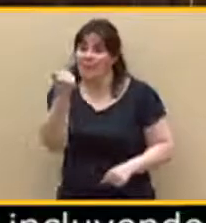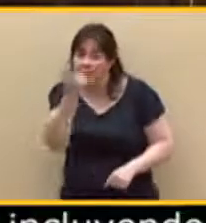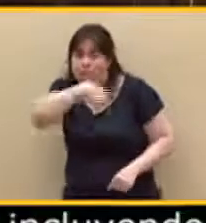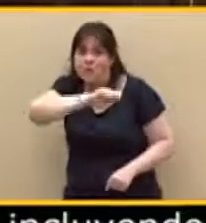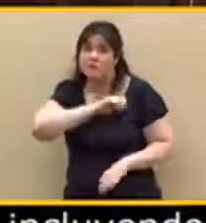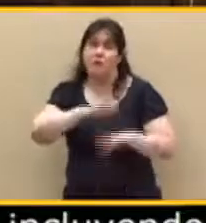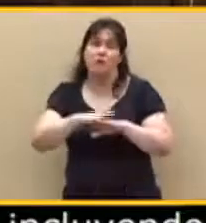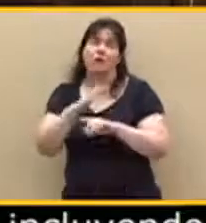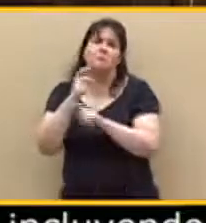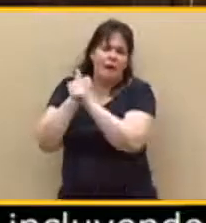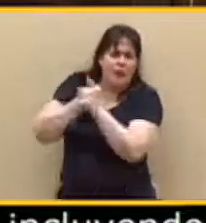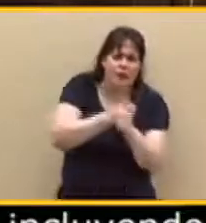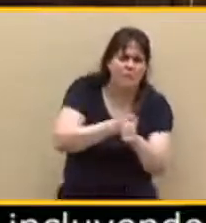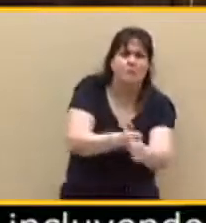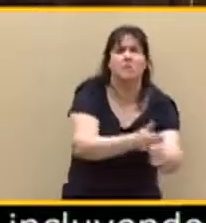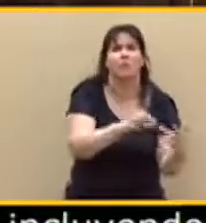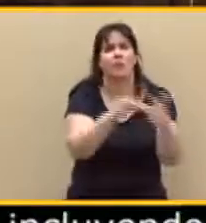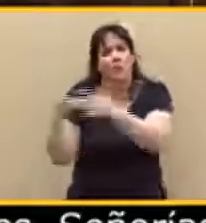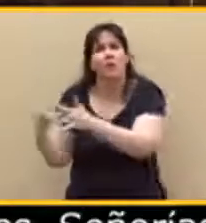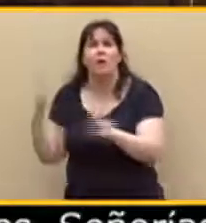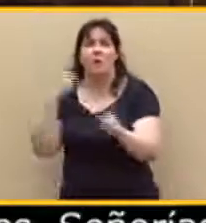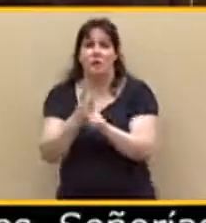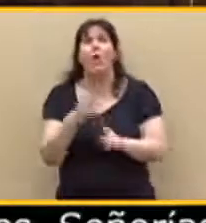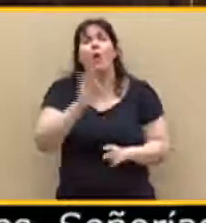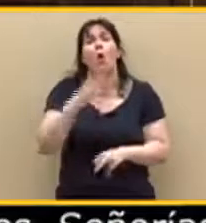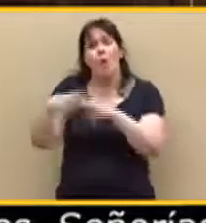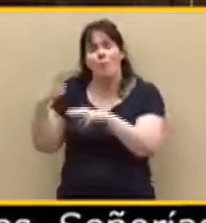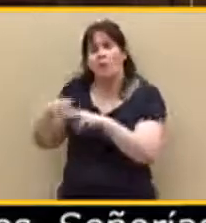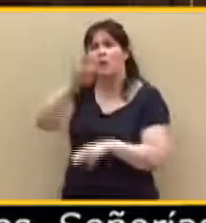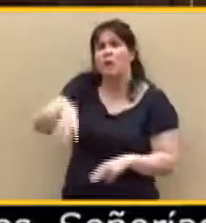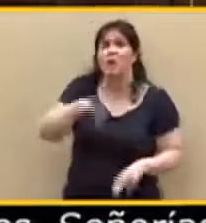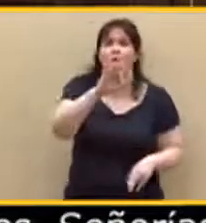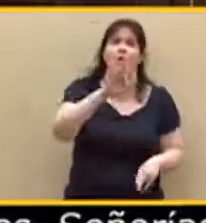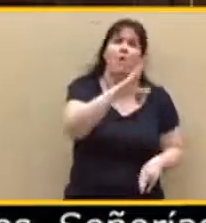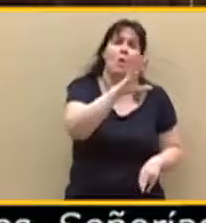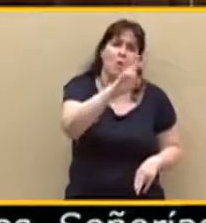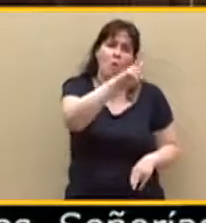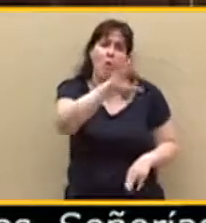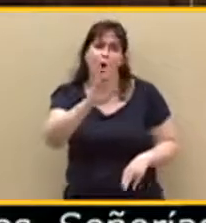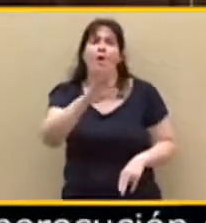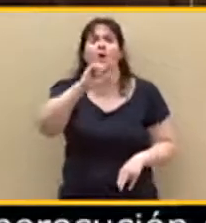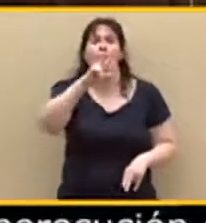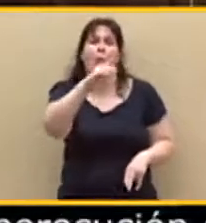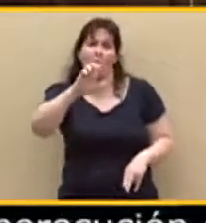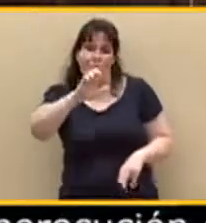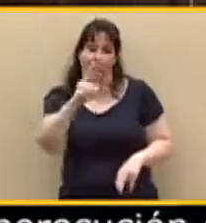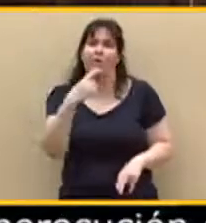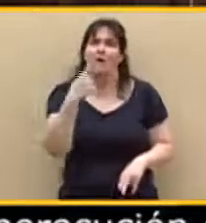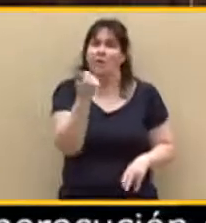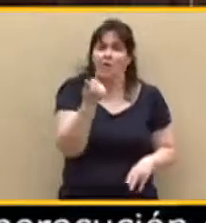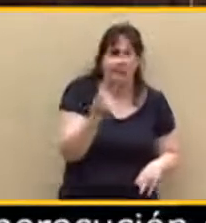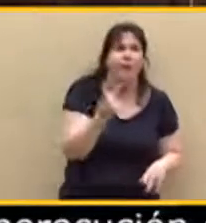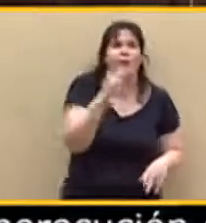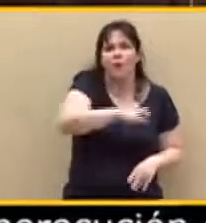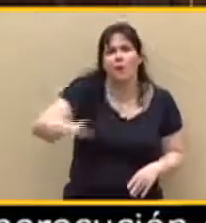de la oposición o de políticos catalanes, mientras la UCO y la UDEF trabajan con falta de medios y de personal para seguir y para perseguir sus